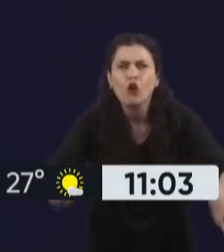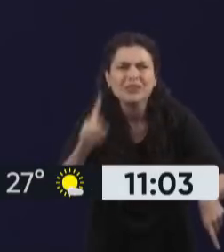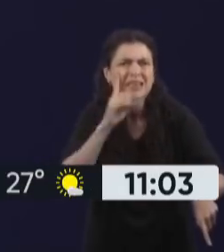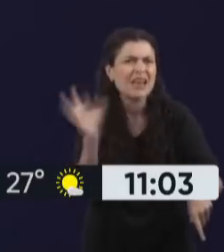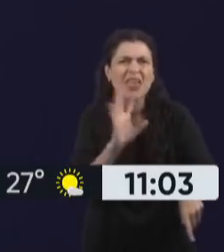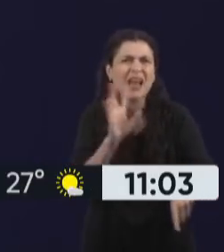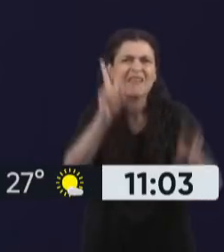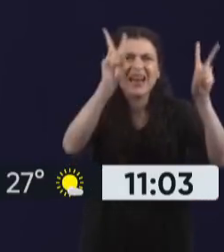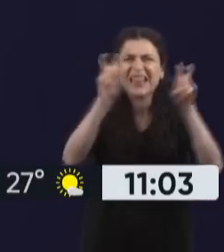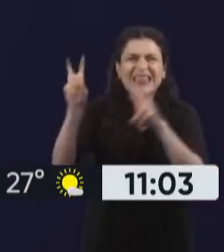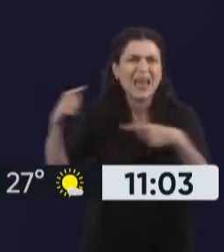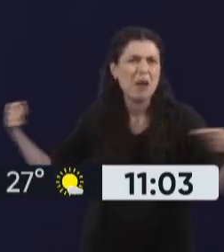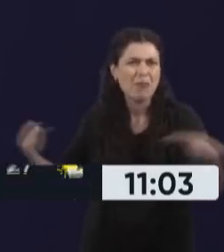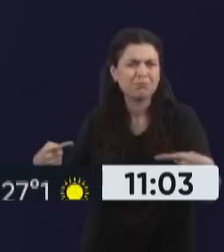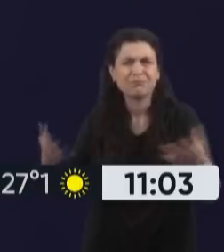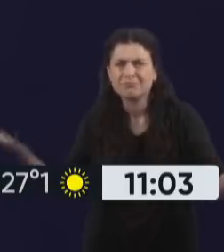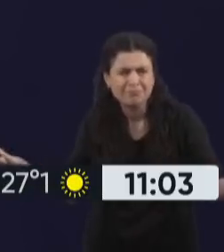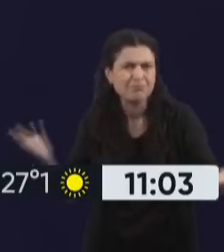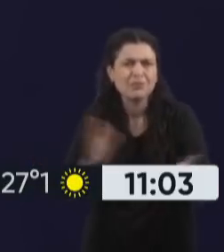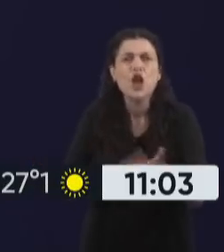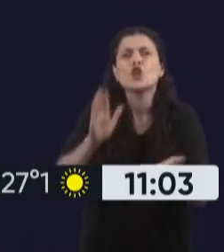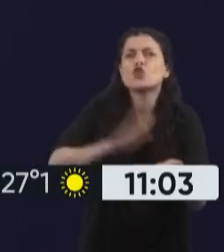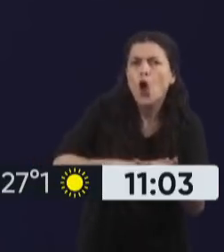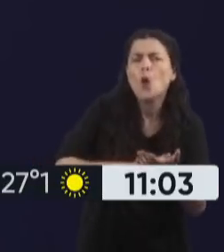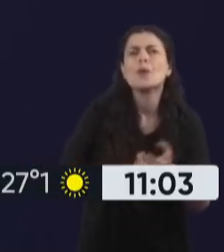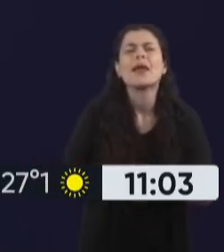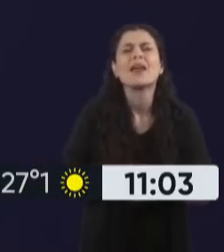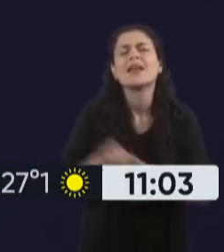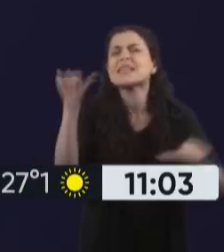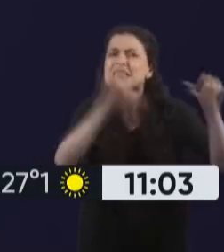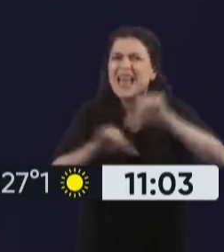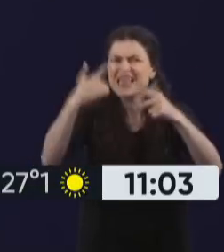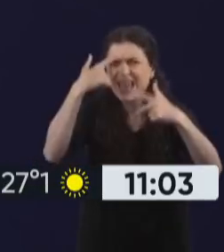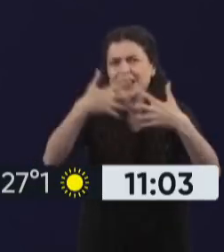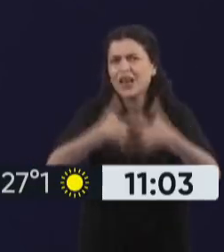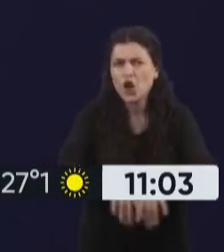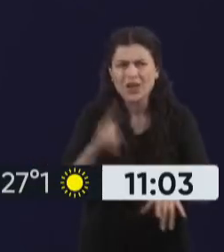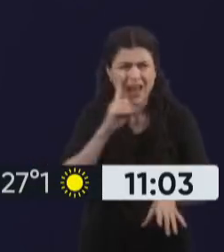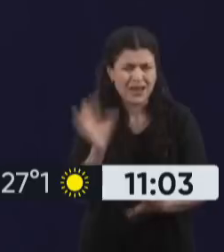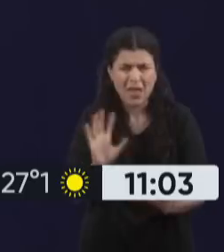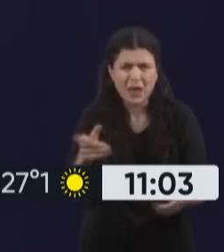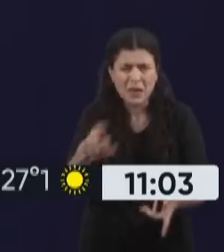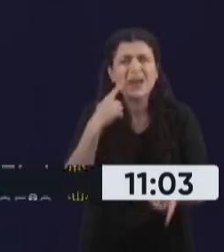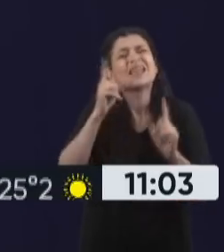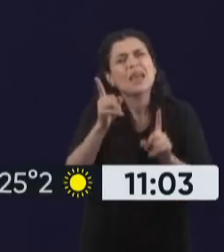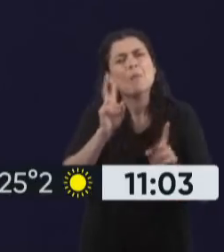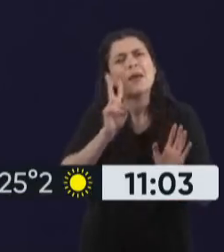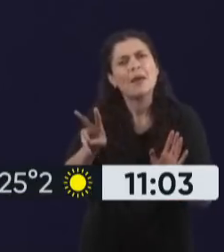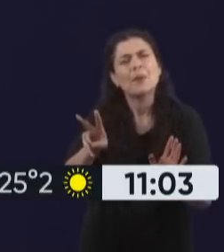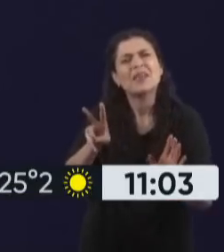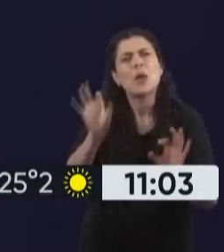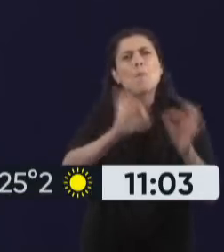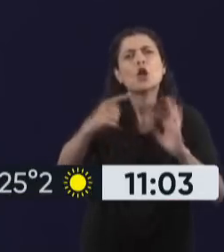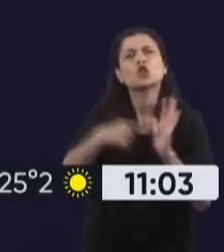repito, de Innovación, Ciencia y Tecnología. Entre los proyectos más notables que se